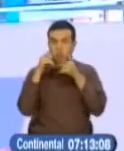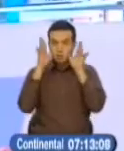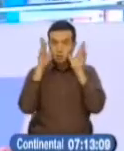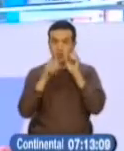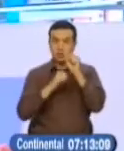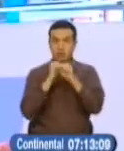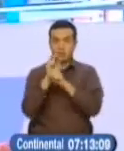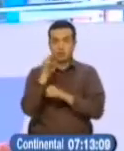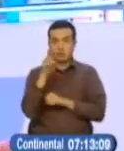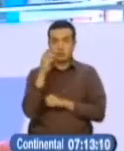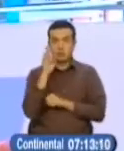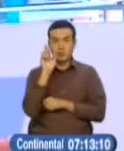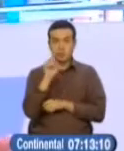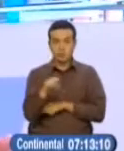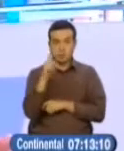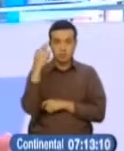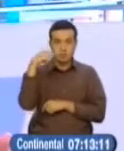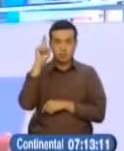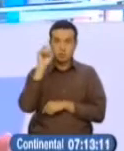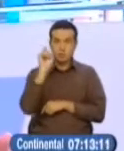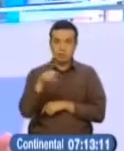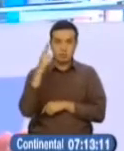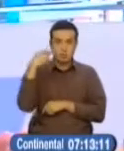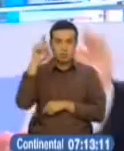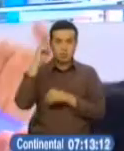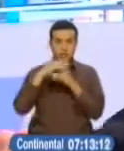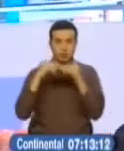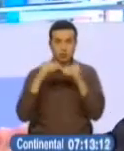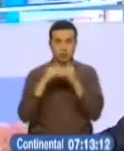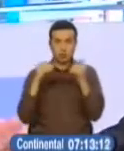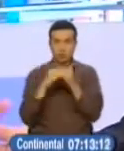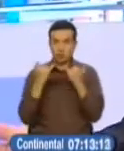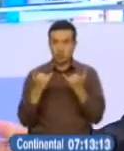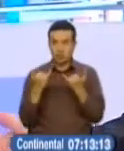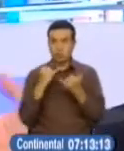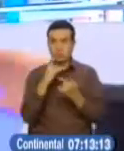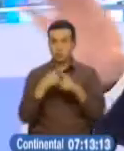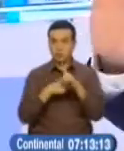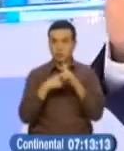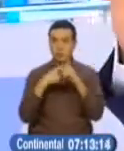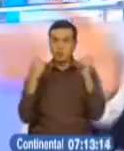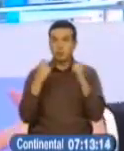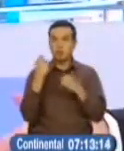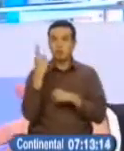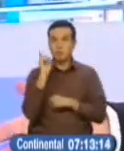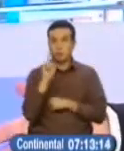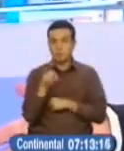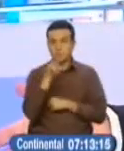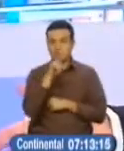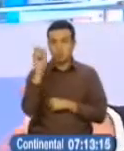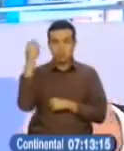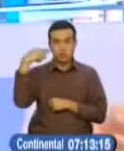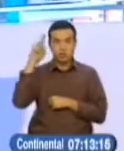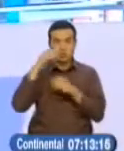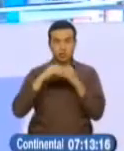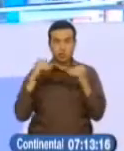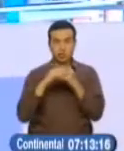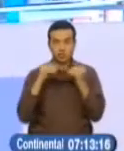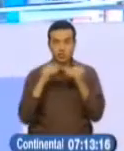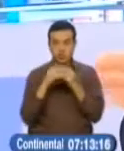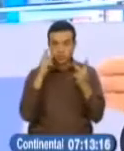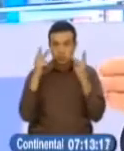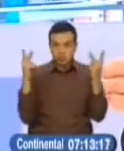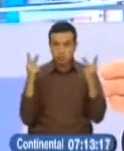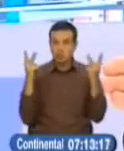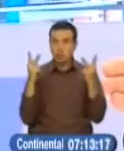del 2016 eran más de mil millones de dólares. El corte que tenemos a marzo está dando alrededor de 1.200 millones de dólares. Miren, esto muestra,